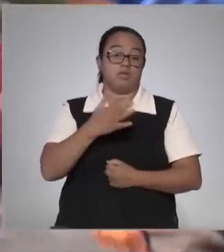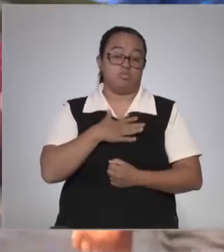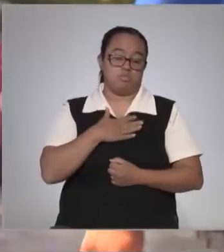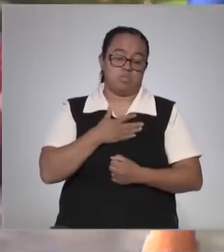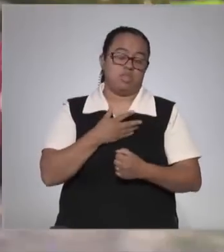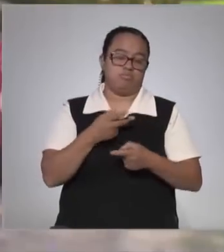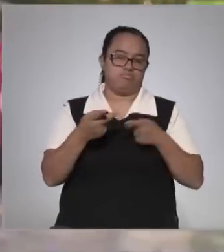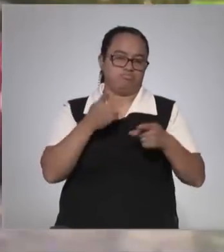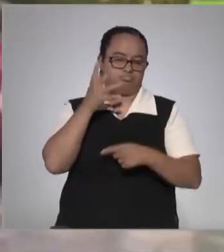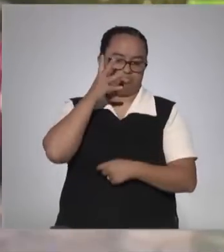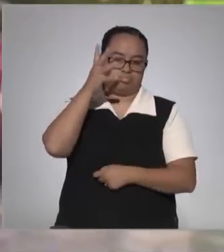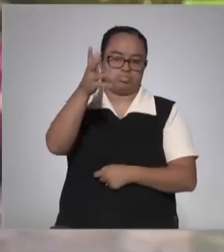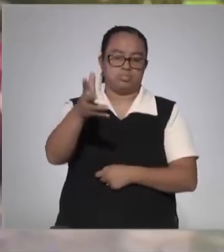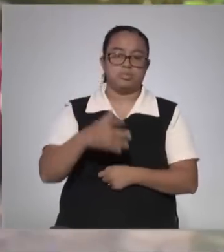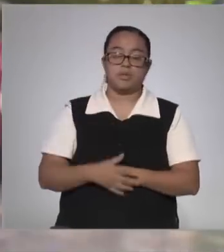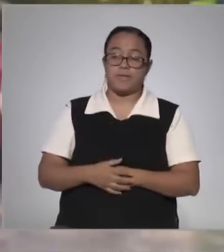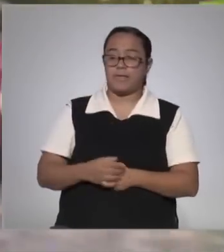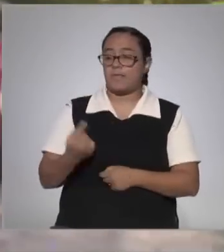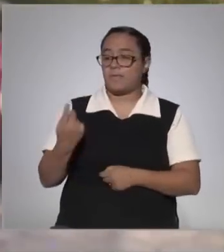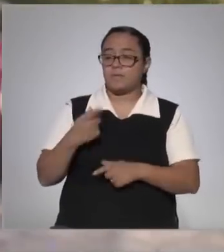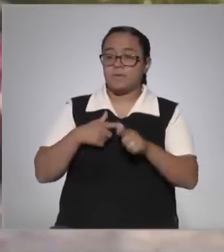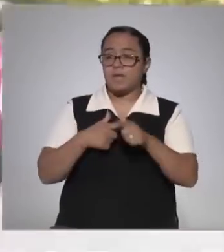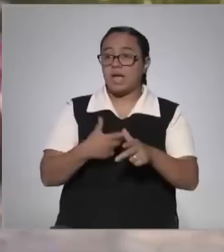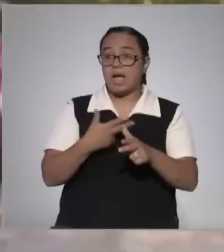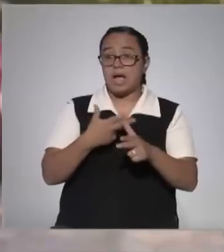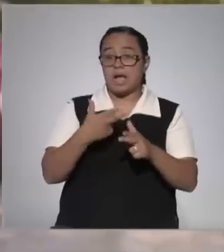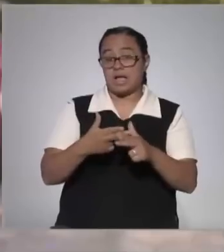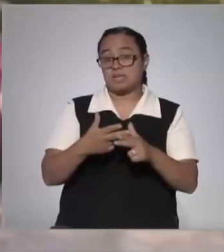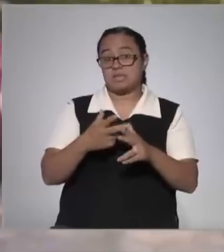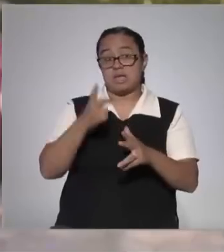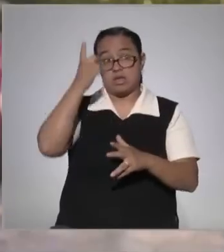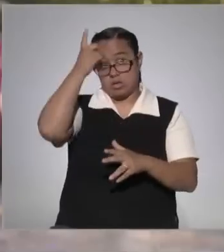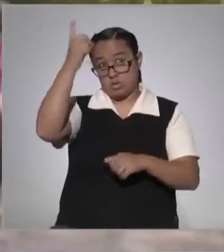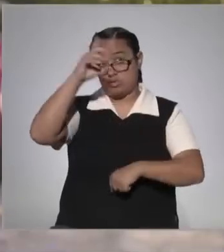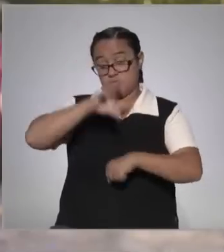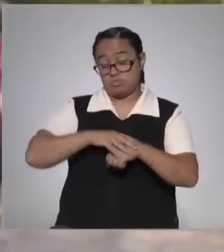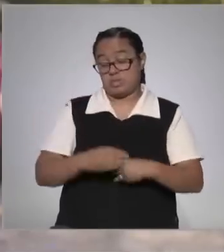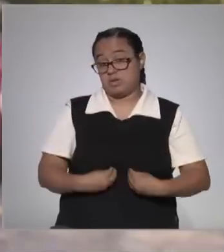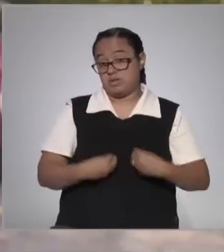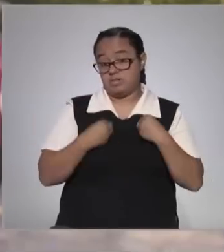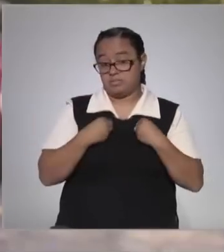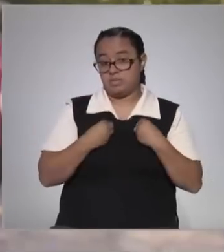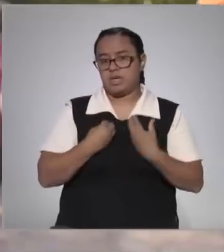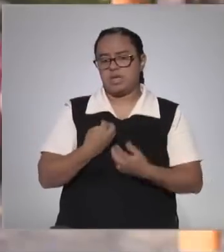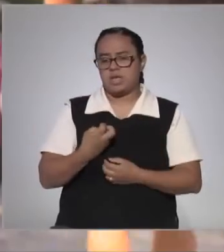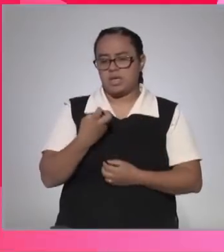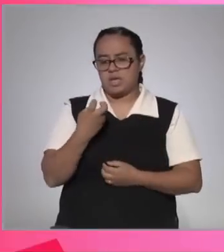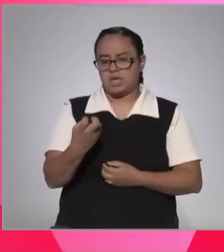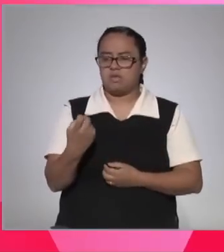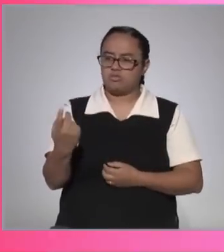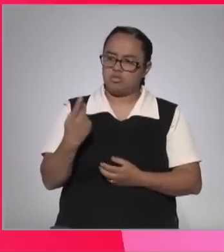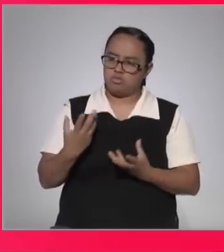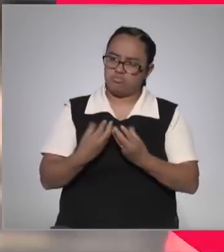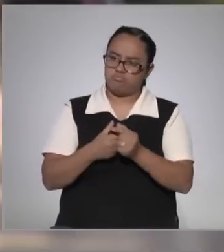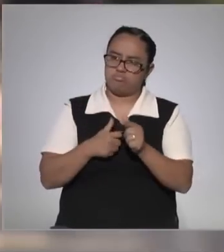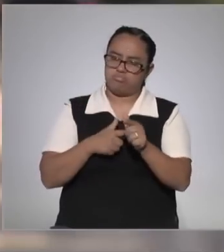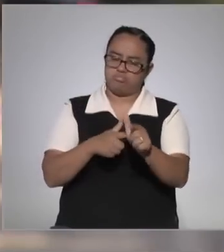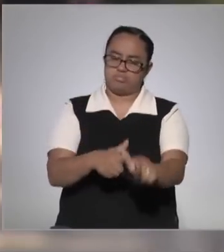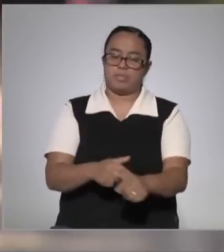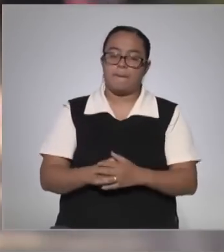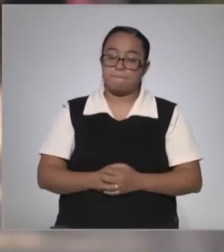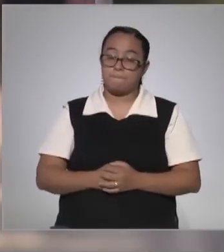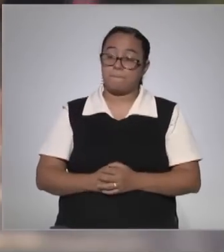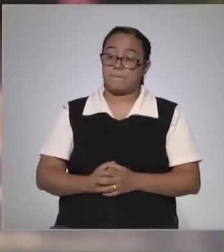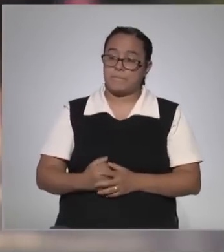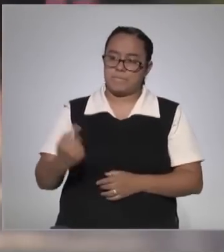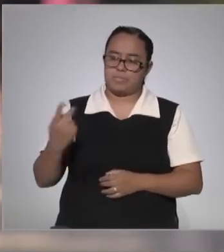estar hasta que Dios diga ya. Yo creo que es un buen plan estar con ella. Mi pareja pues